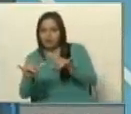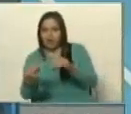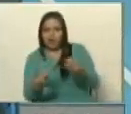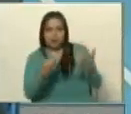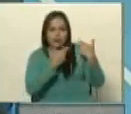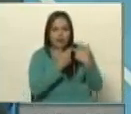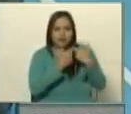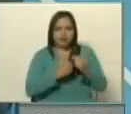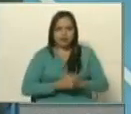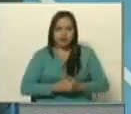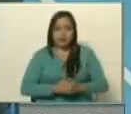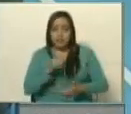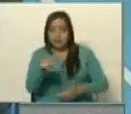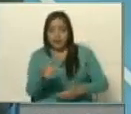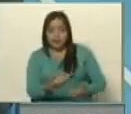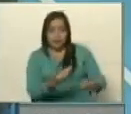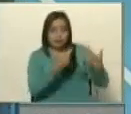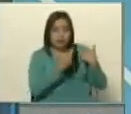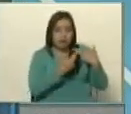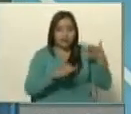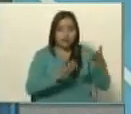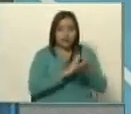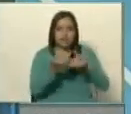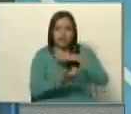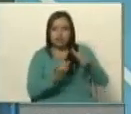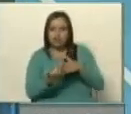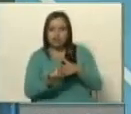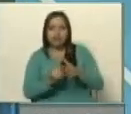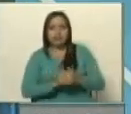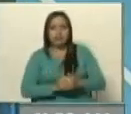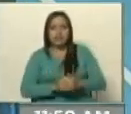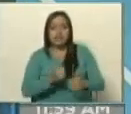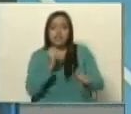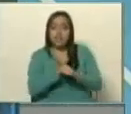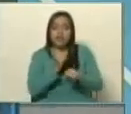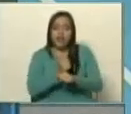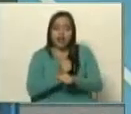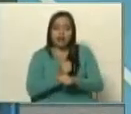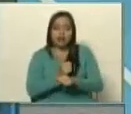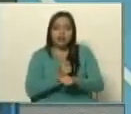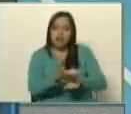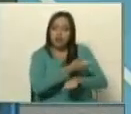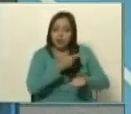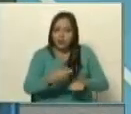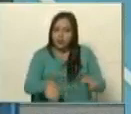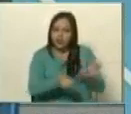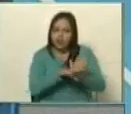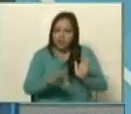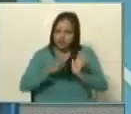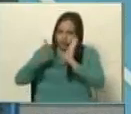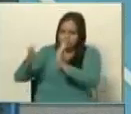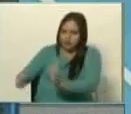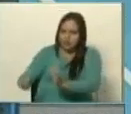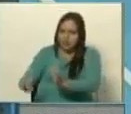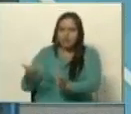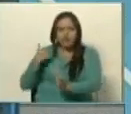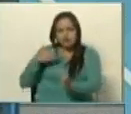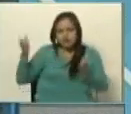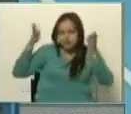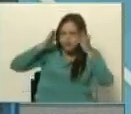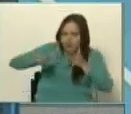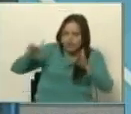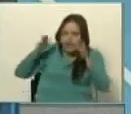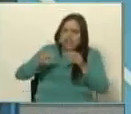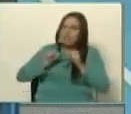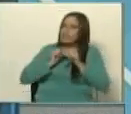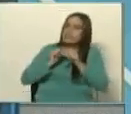autoridades regulares en la dinámica del Estado de Derecho de su país, se recomiende y se